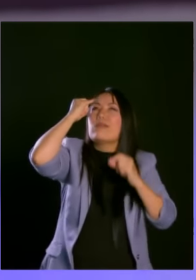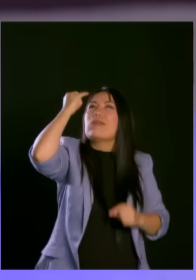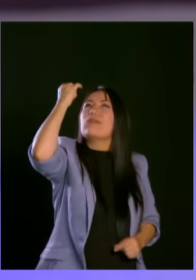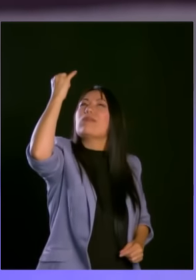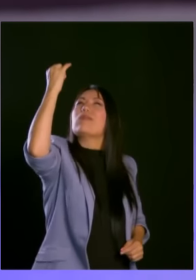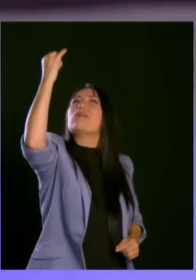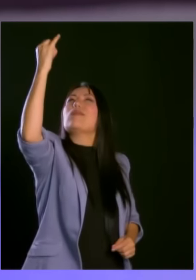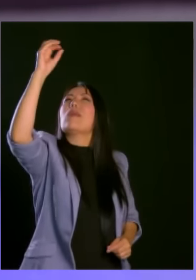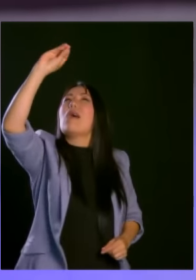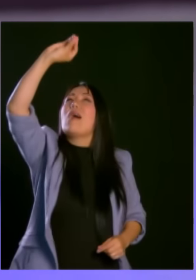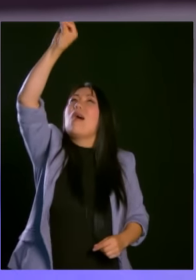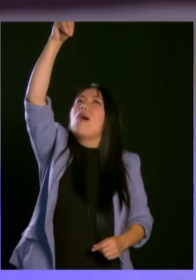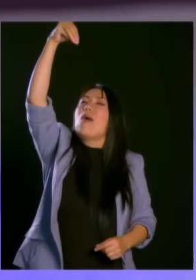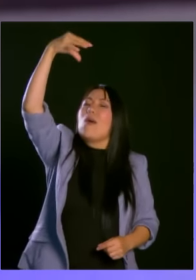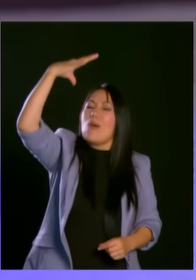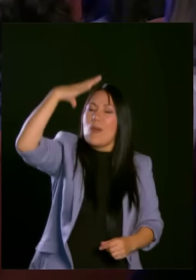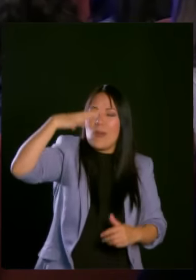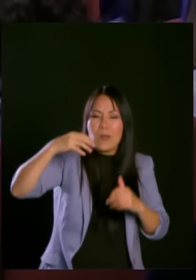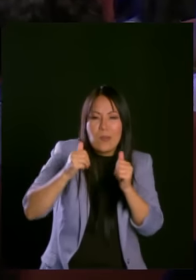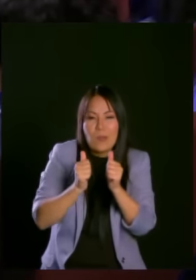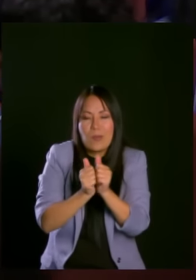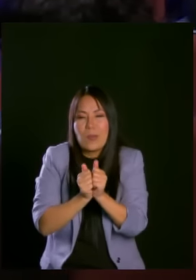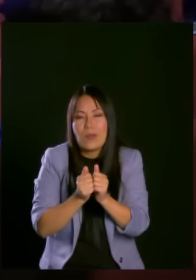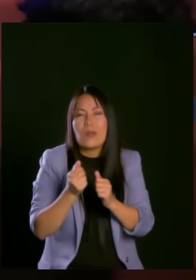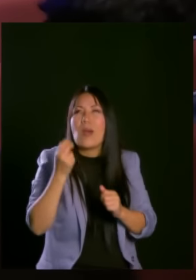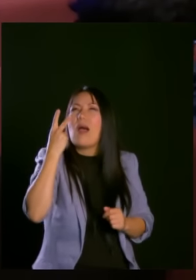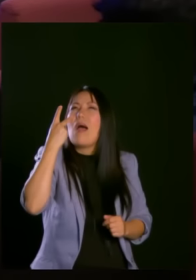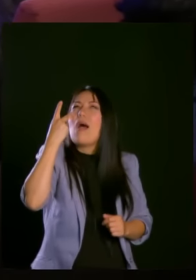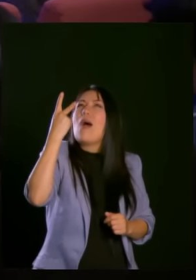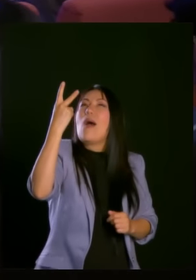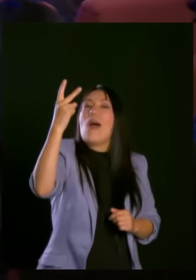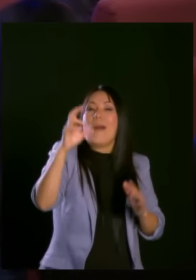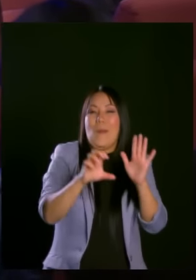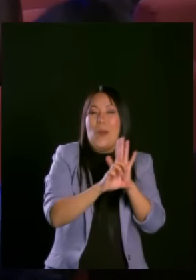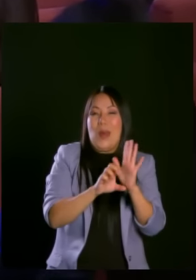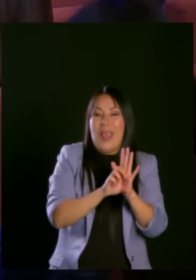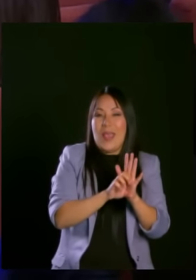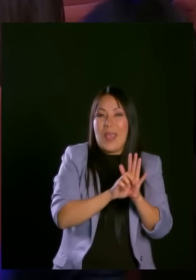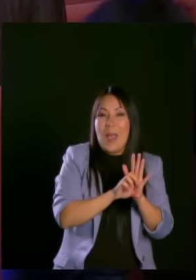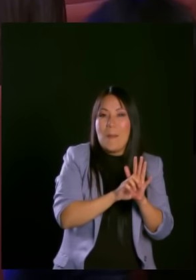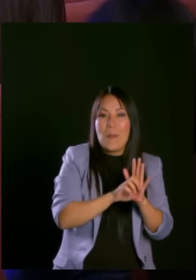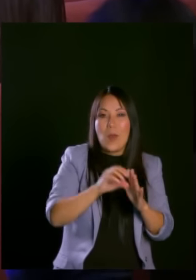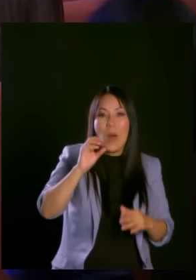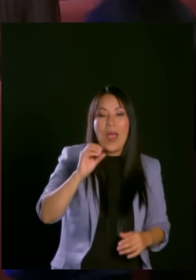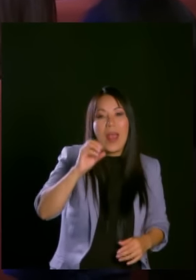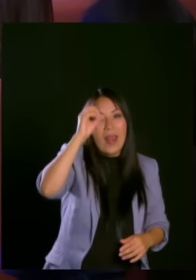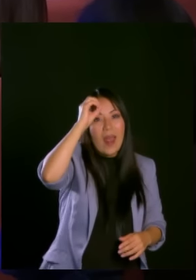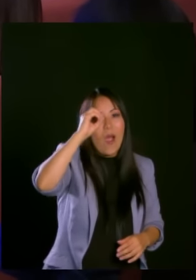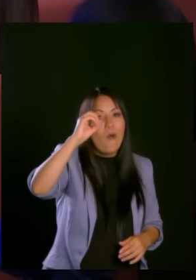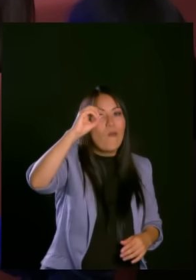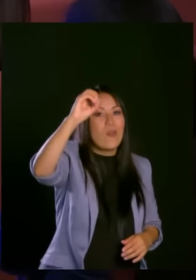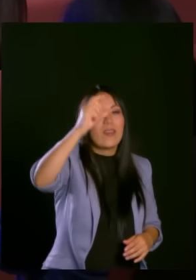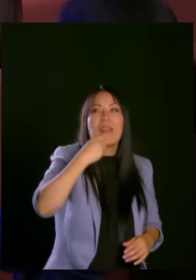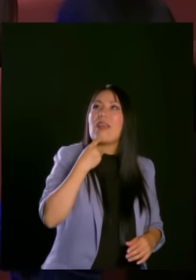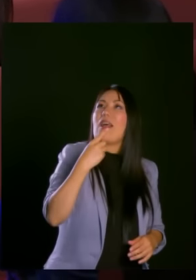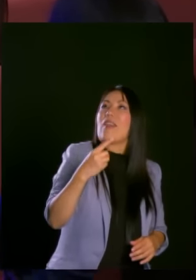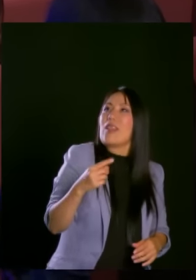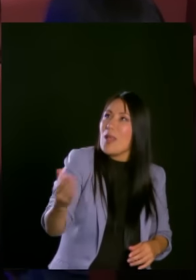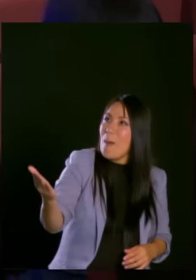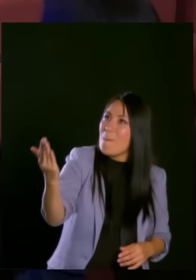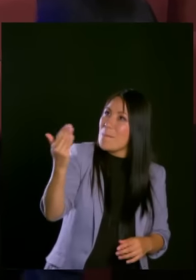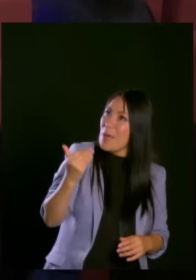acompaña. Tú te visualizas, estás ahí, entras a la oficina, te están esperando. Pase adelante, le cuento que estábamos hablando, es suyo el negocio,